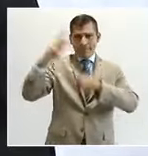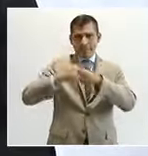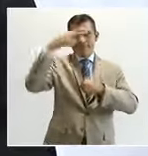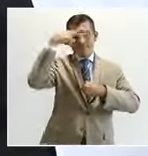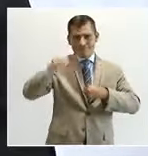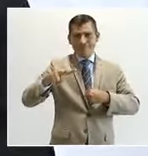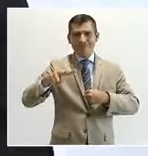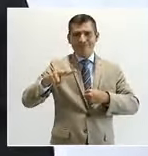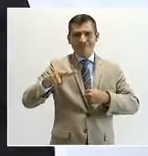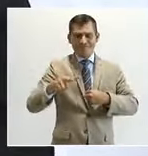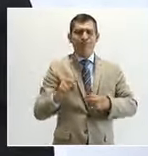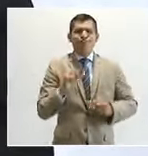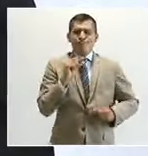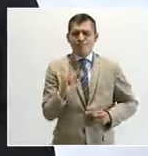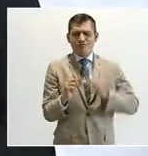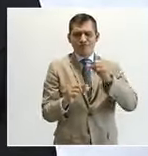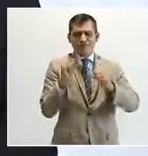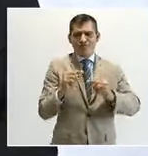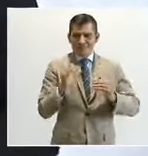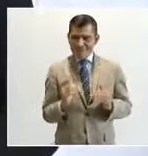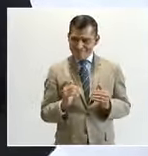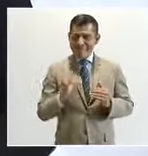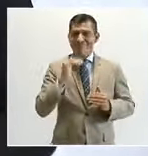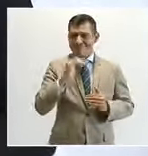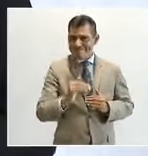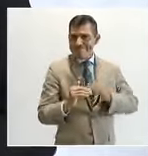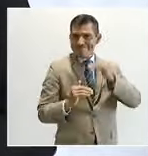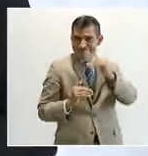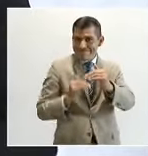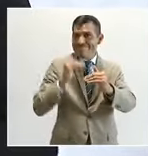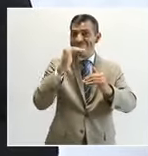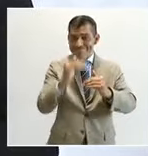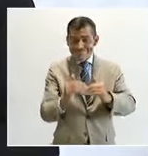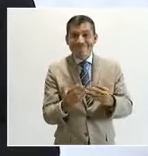y vamos avanzando no